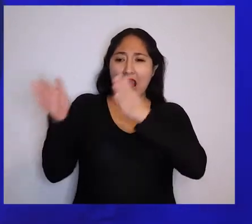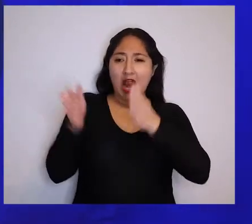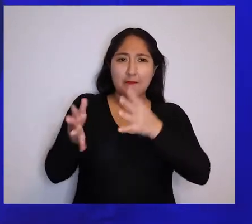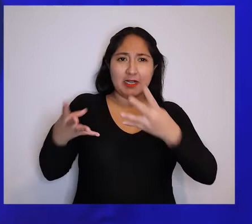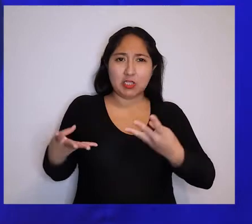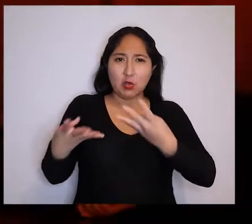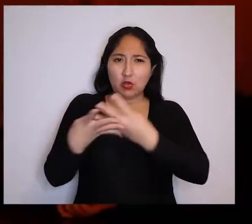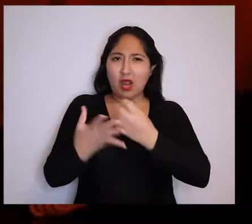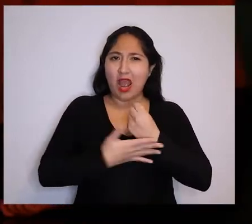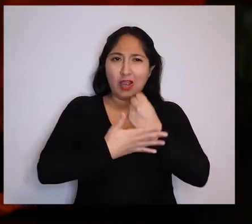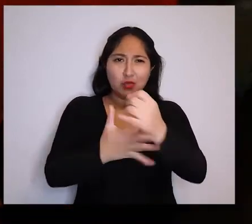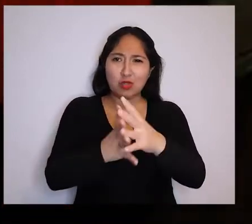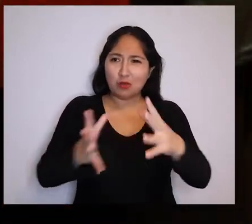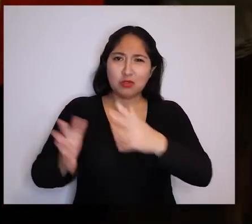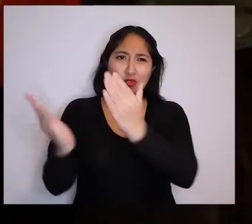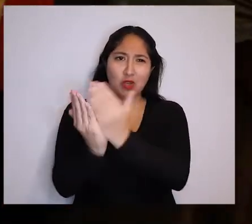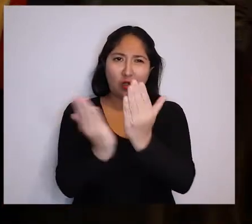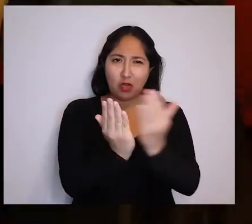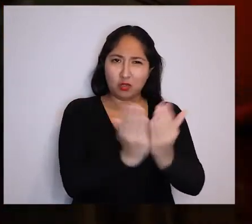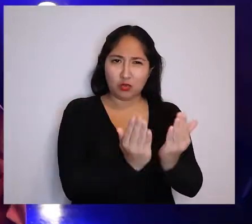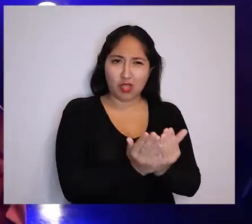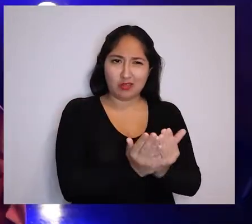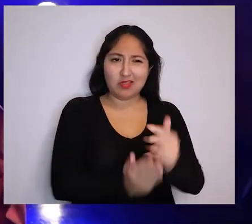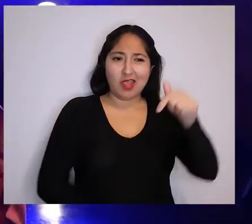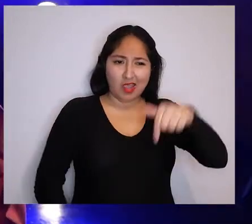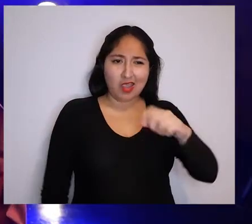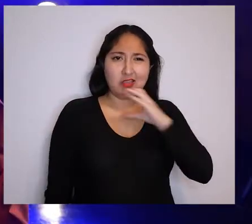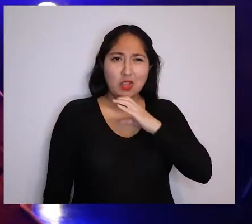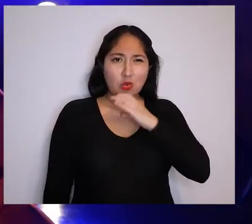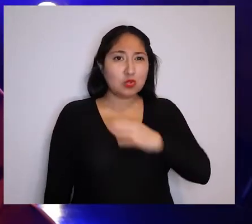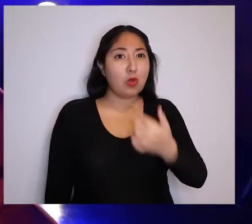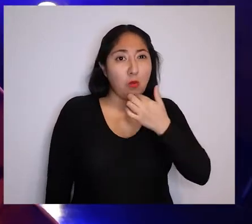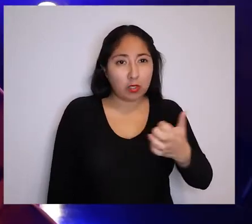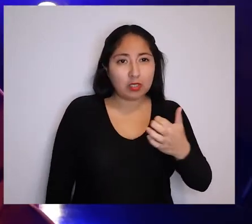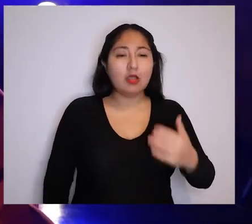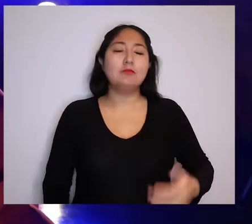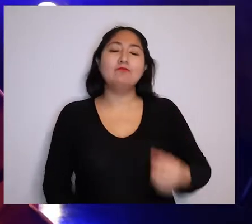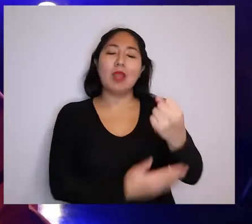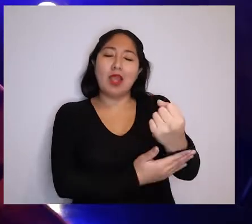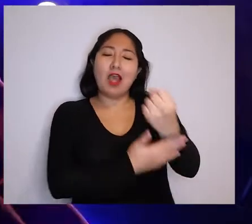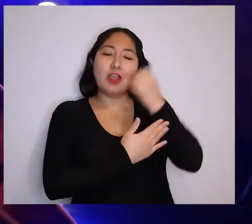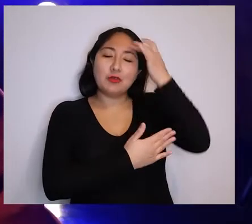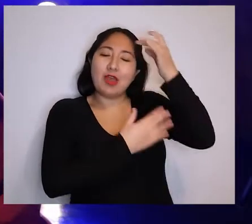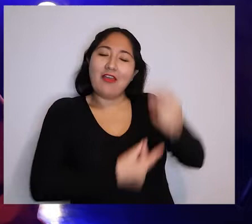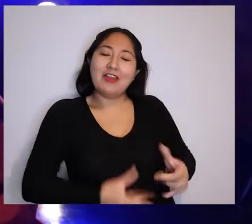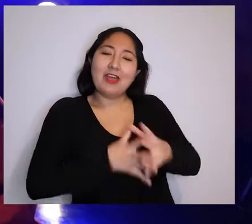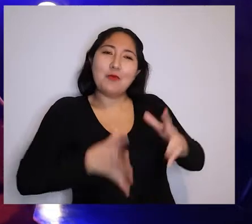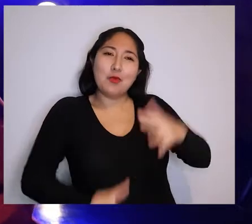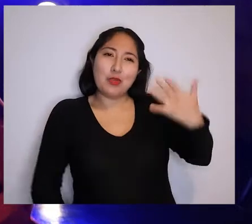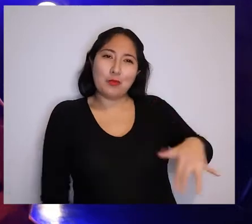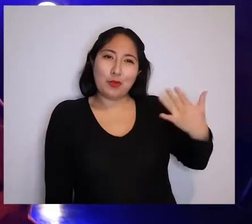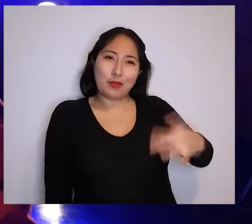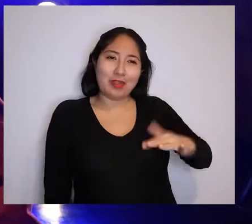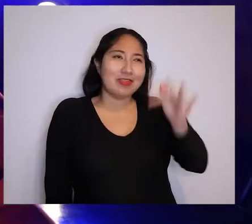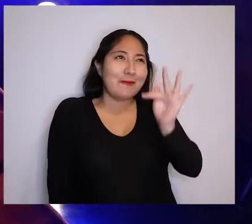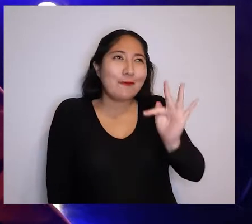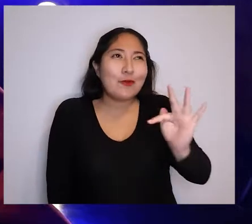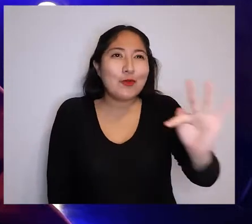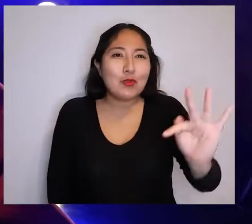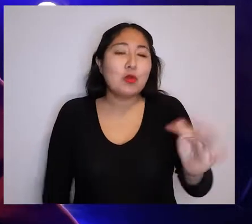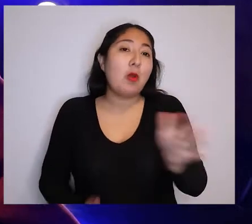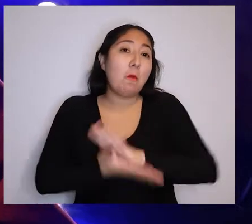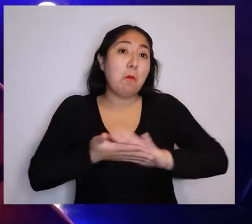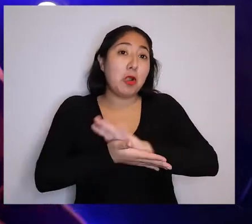Desde la parte curricular le ayuda mucho a los alumnos estos cursos porque los ayuda a tener habilidades muy importantes para el día de mañana, o